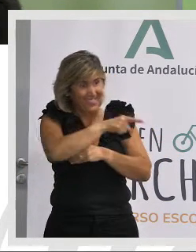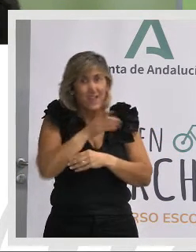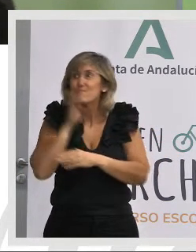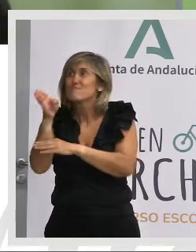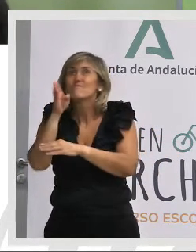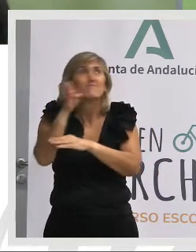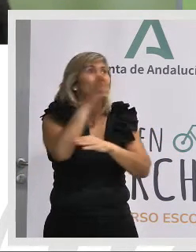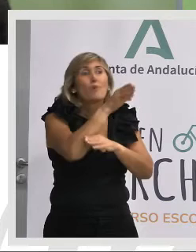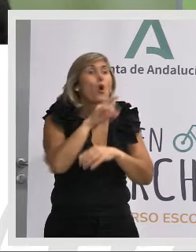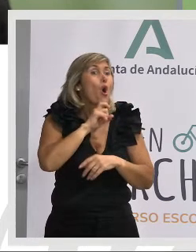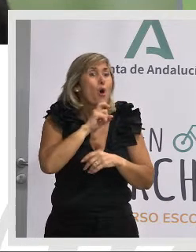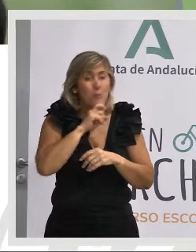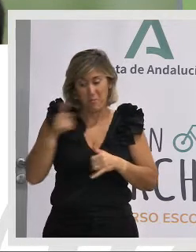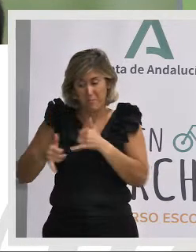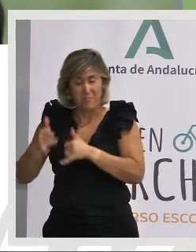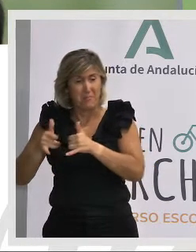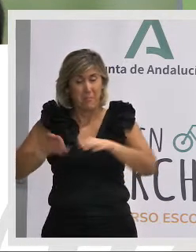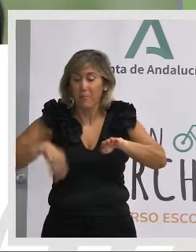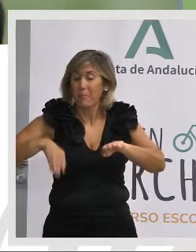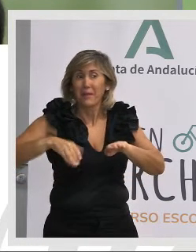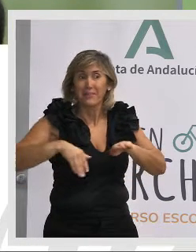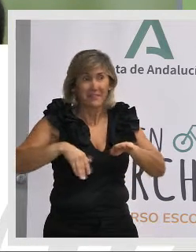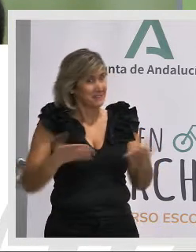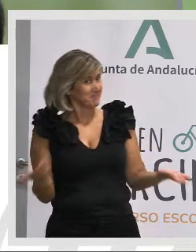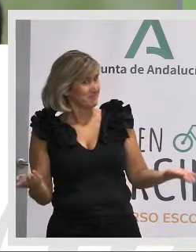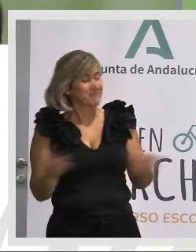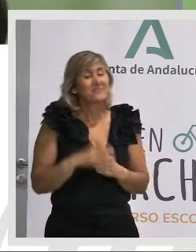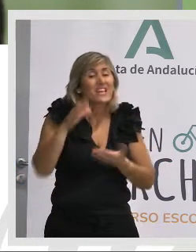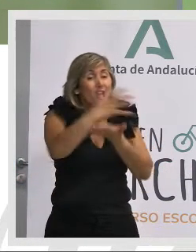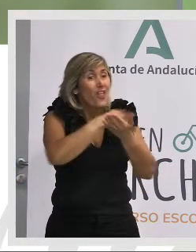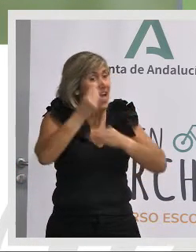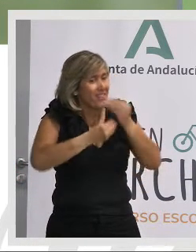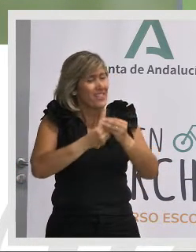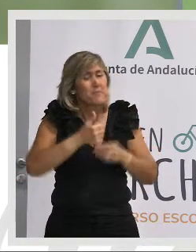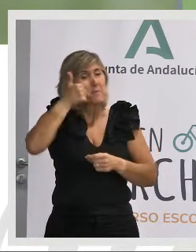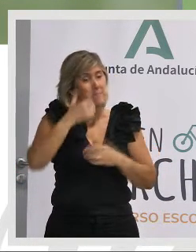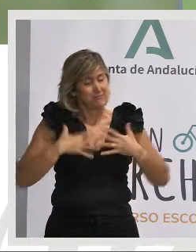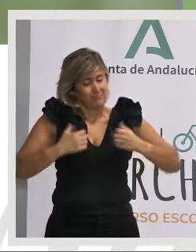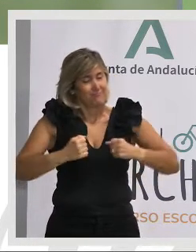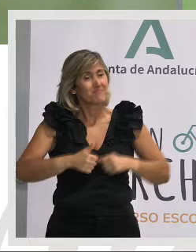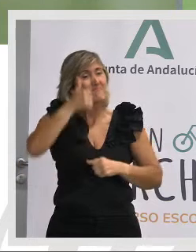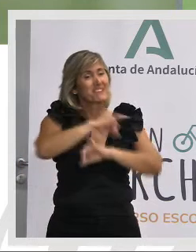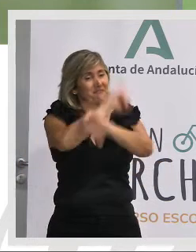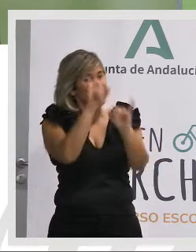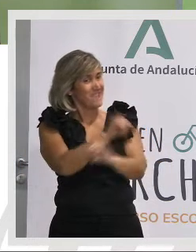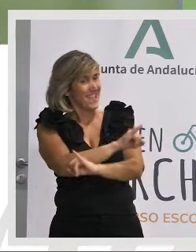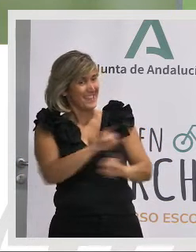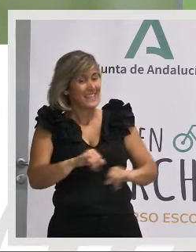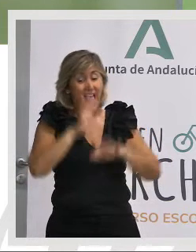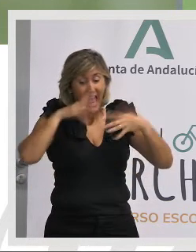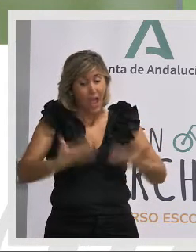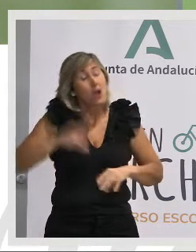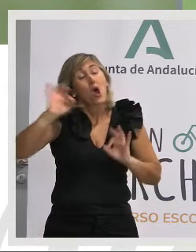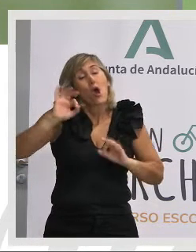andando en patines o en bicicleta, consiguiendo así una población más saludable y más feliz, tanto ahora como en el